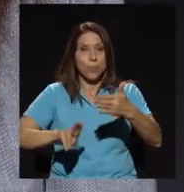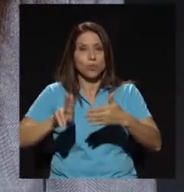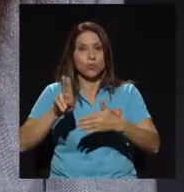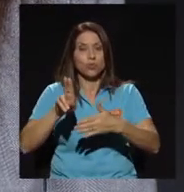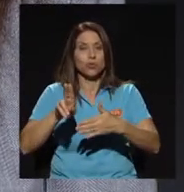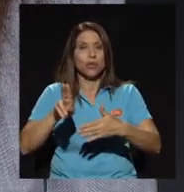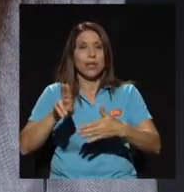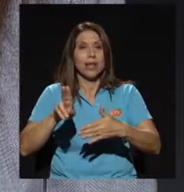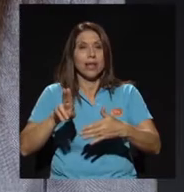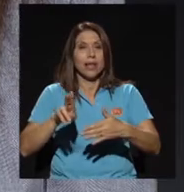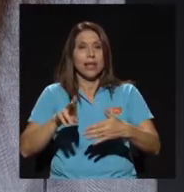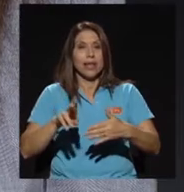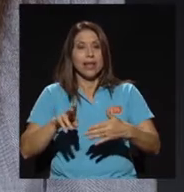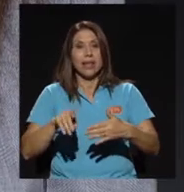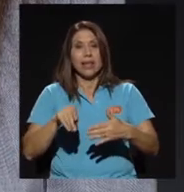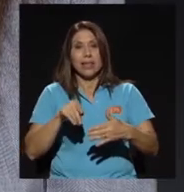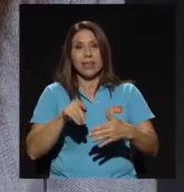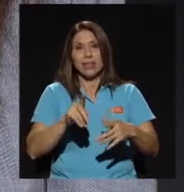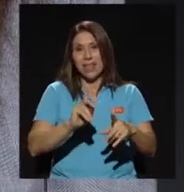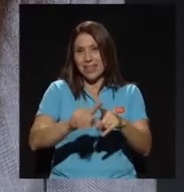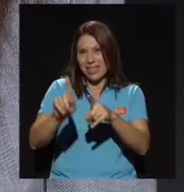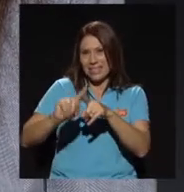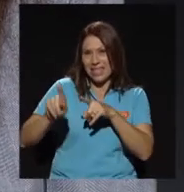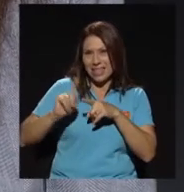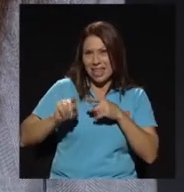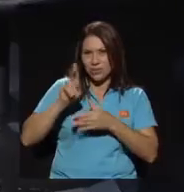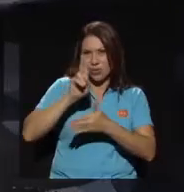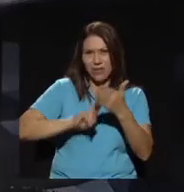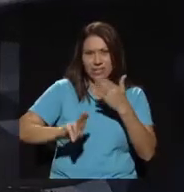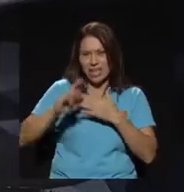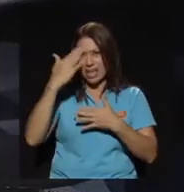de las distintas universidades. No sé si las cuatro